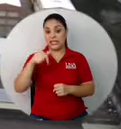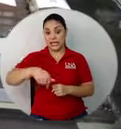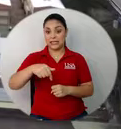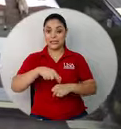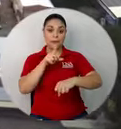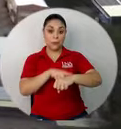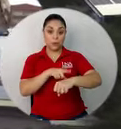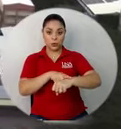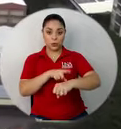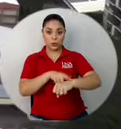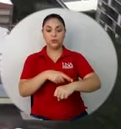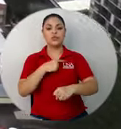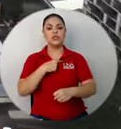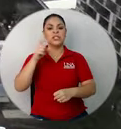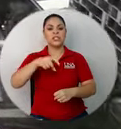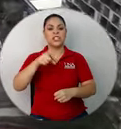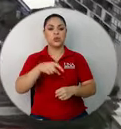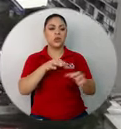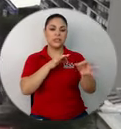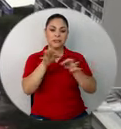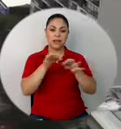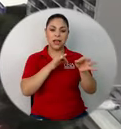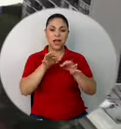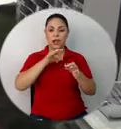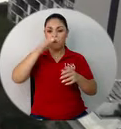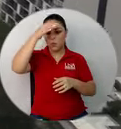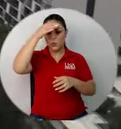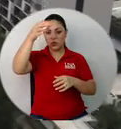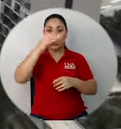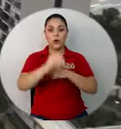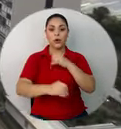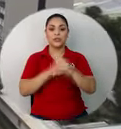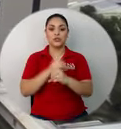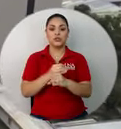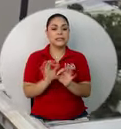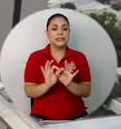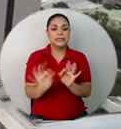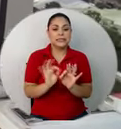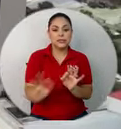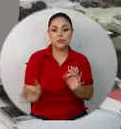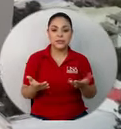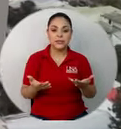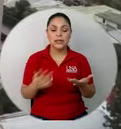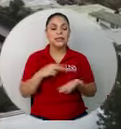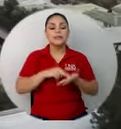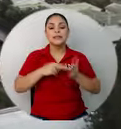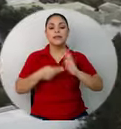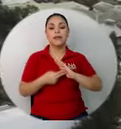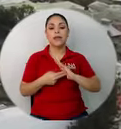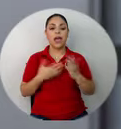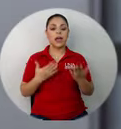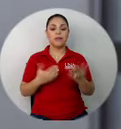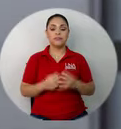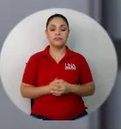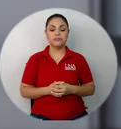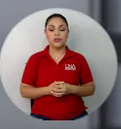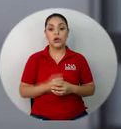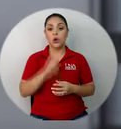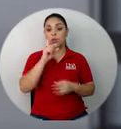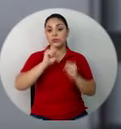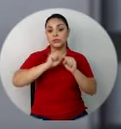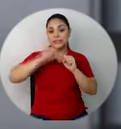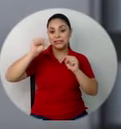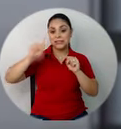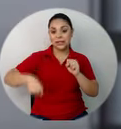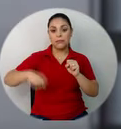este momento debiera dar una definición de cultura organizacional en términos sencillos, podríamos decir que la cultura organizacional